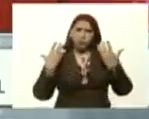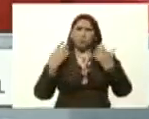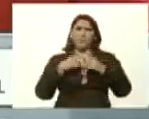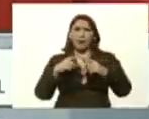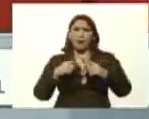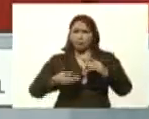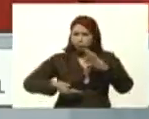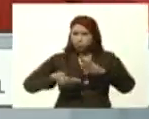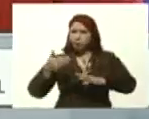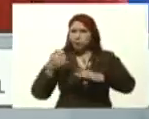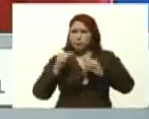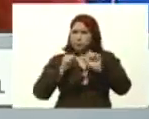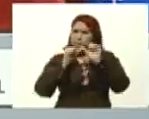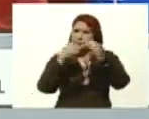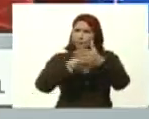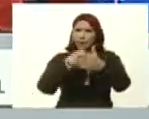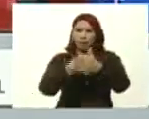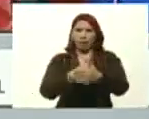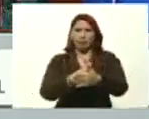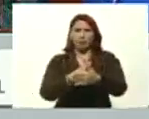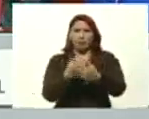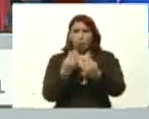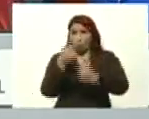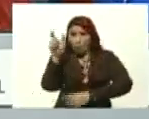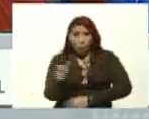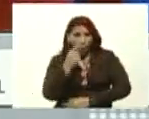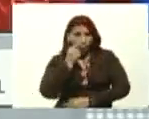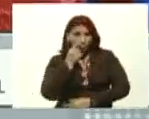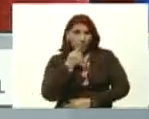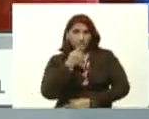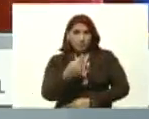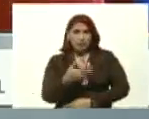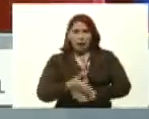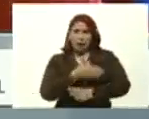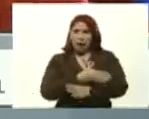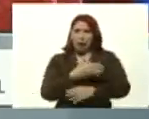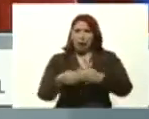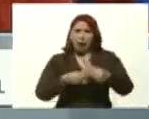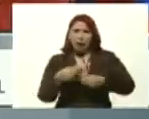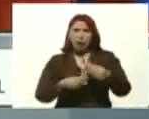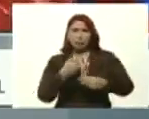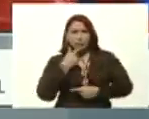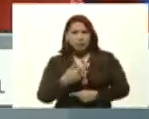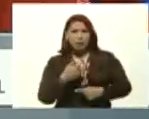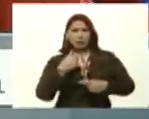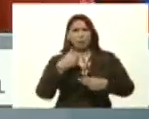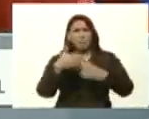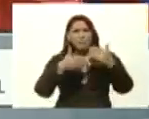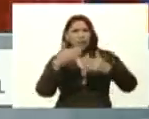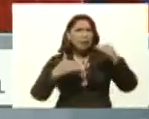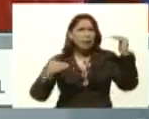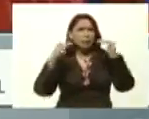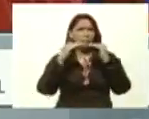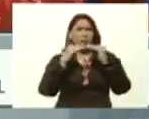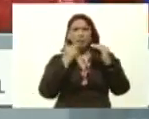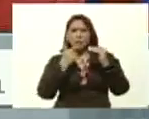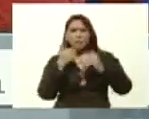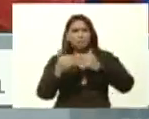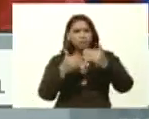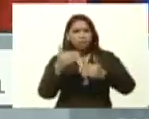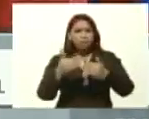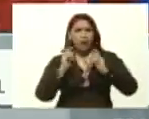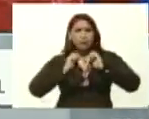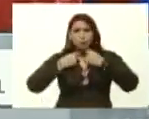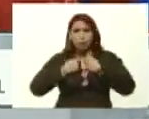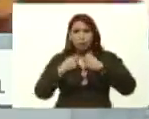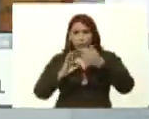la batalla. Como él, con eficiencia, cumpliendo las metas, llevando adelante a Aristóbulo, fundador con